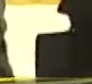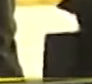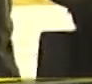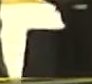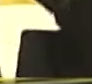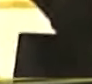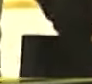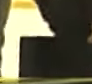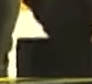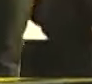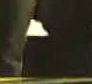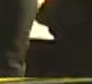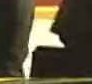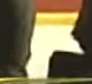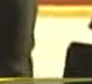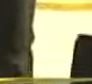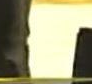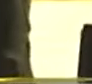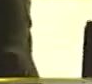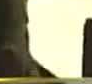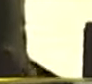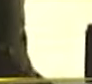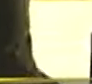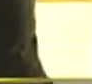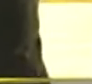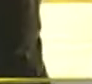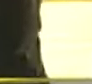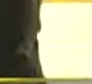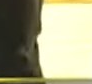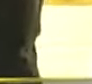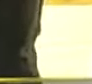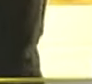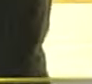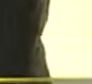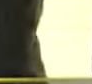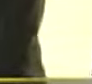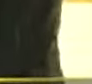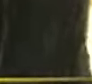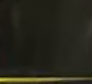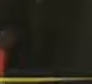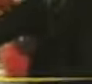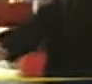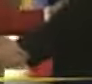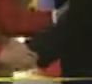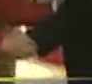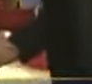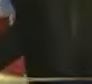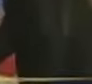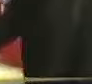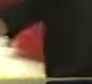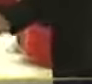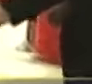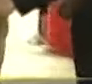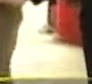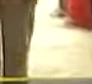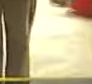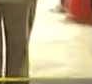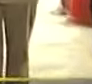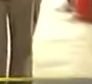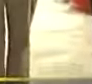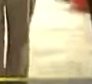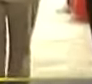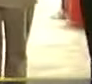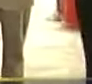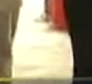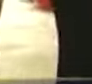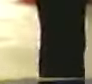Distrito Capital, que también saluda al primer mandatario nacional en este día histórico. Y precisamente en relación